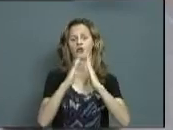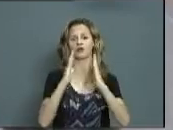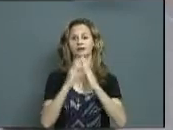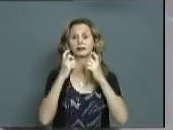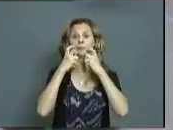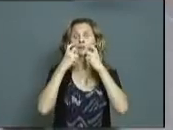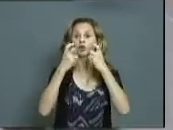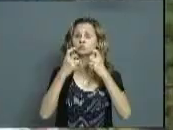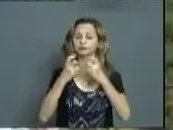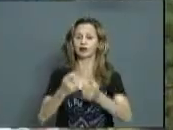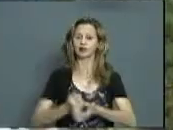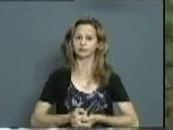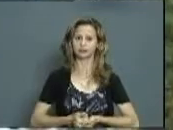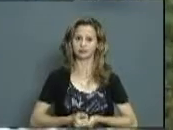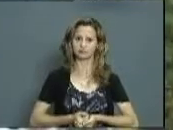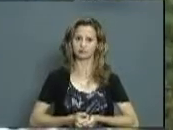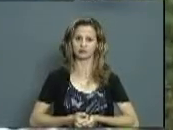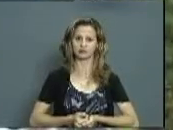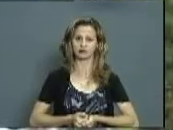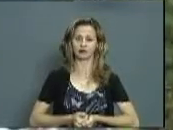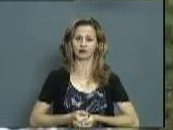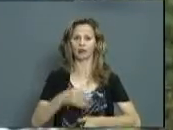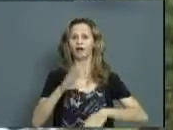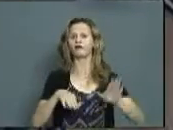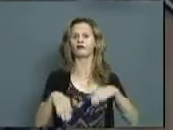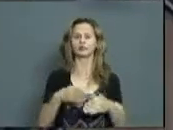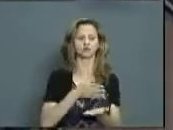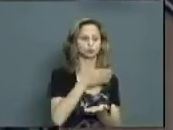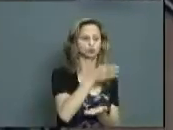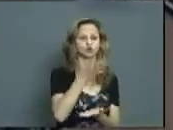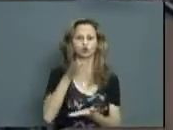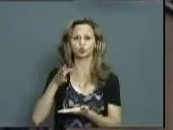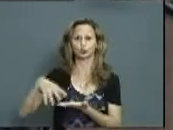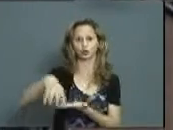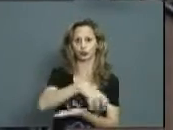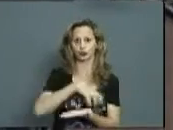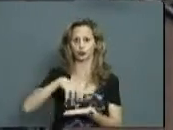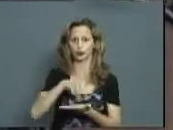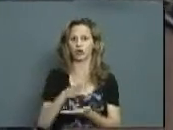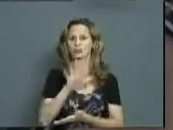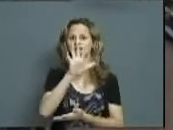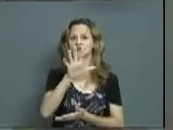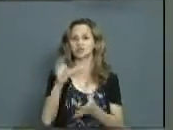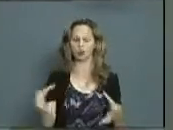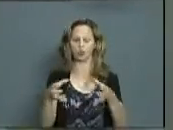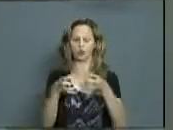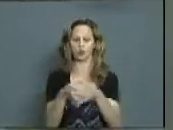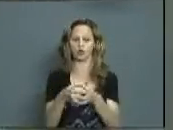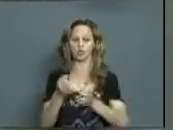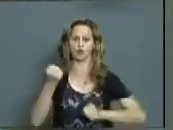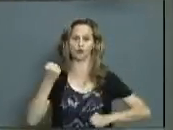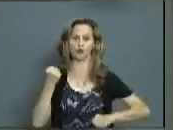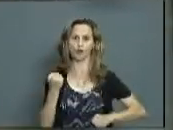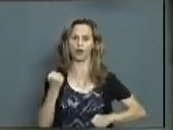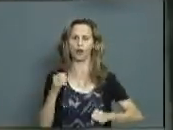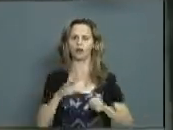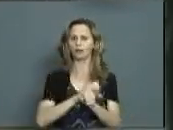el elemento más importante de todo lo que tenemos que hacer. Una vez en el recorrido, la comitiva supo del funcionamiento de 5 cuerpos de guardia para